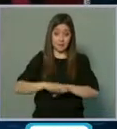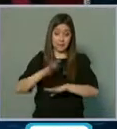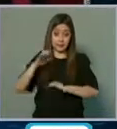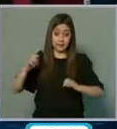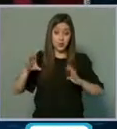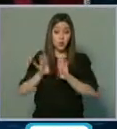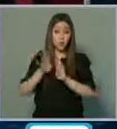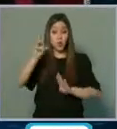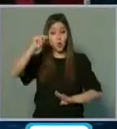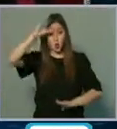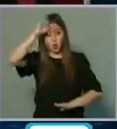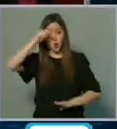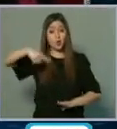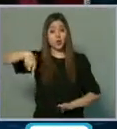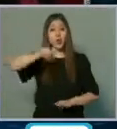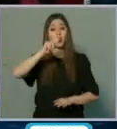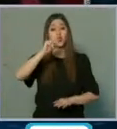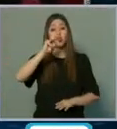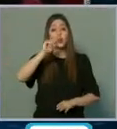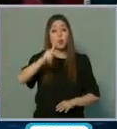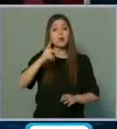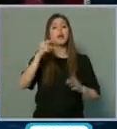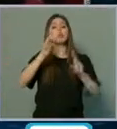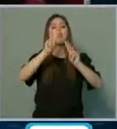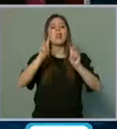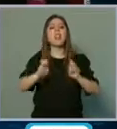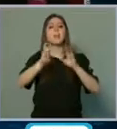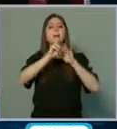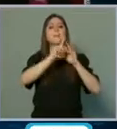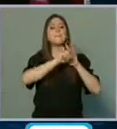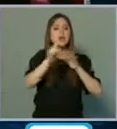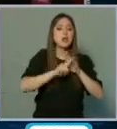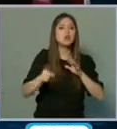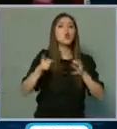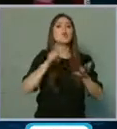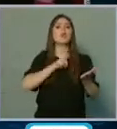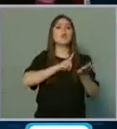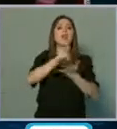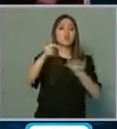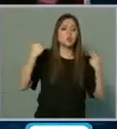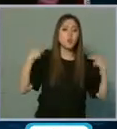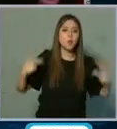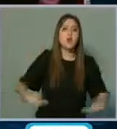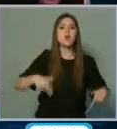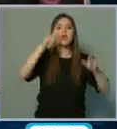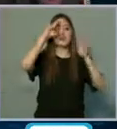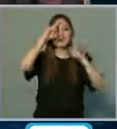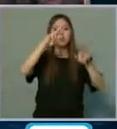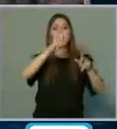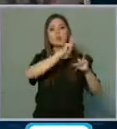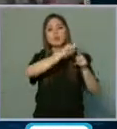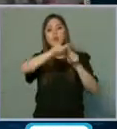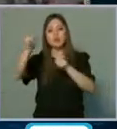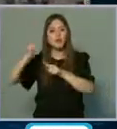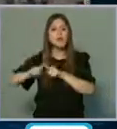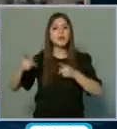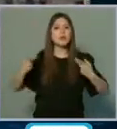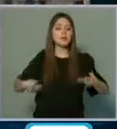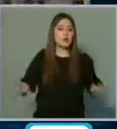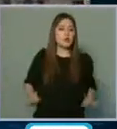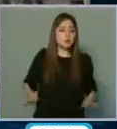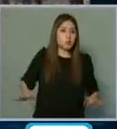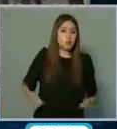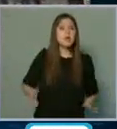diferentes temas, migración, también cuestiones de derechos humanos, de diversidad, además, muchos temas muy importantes para la